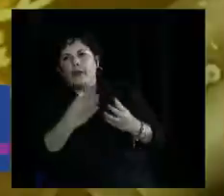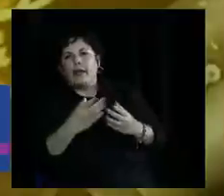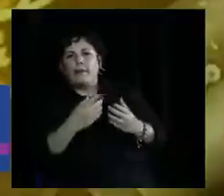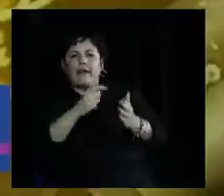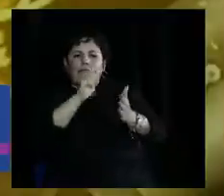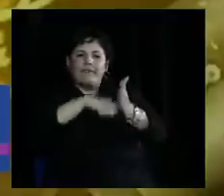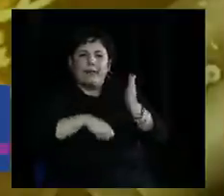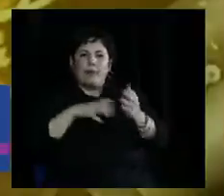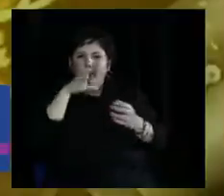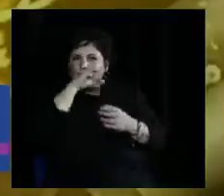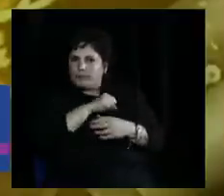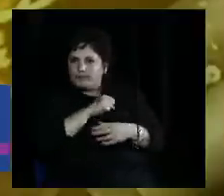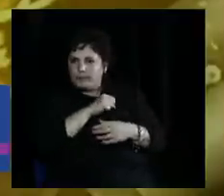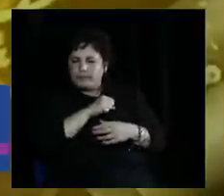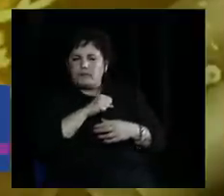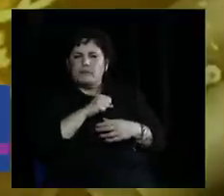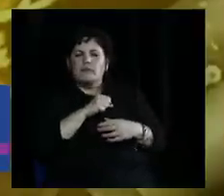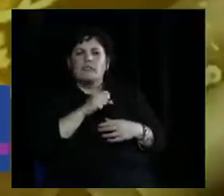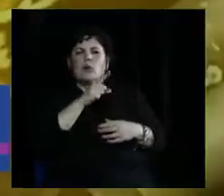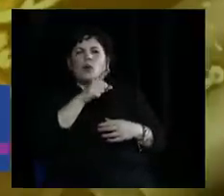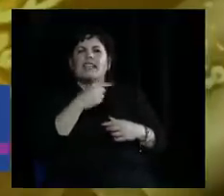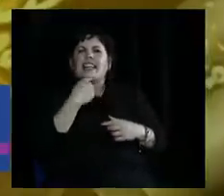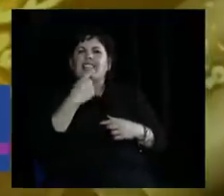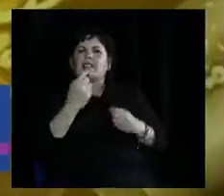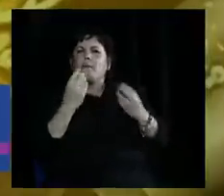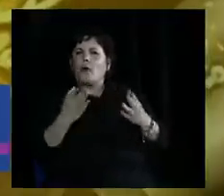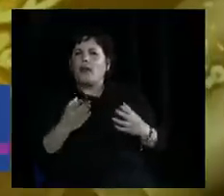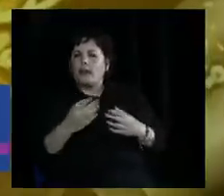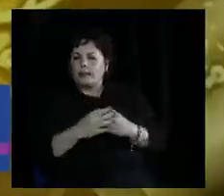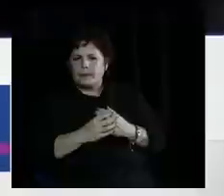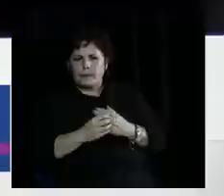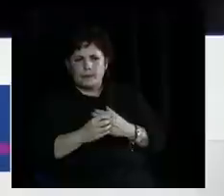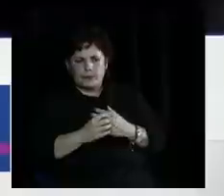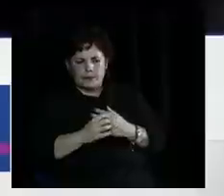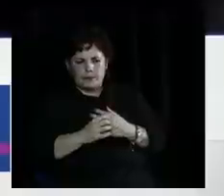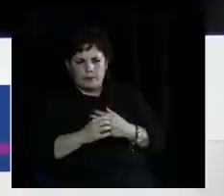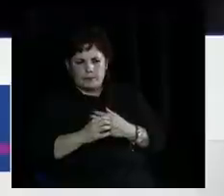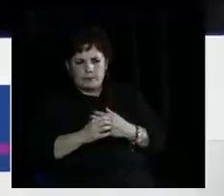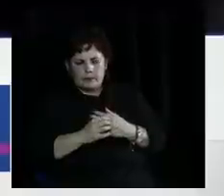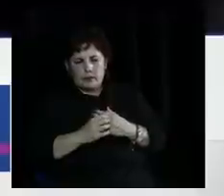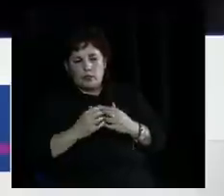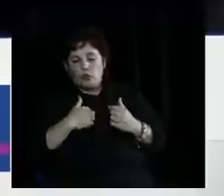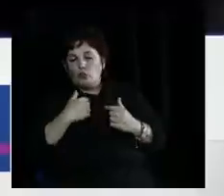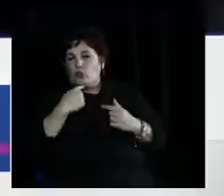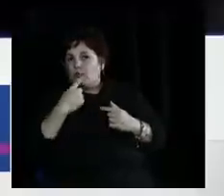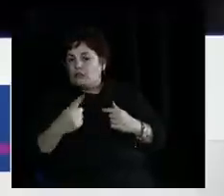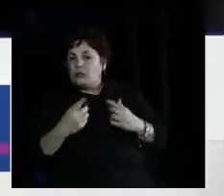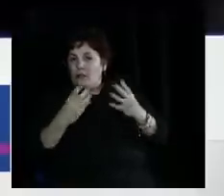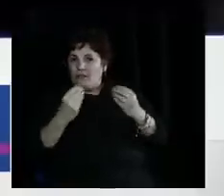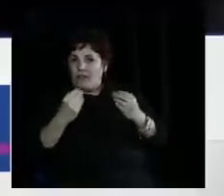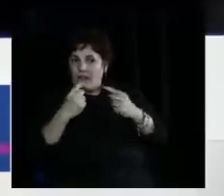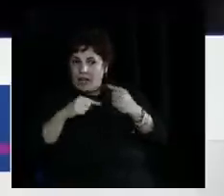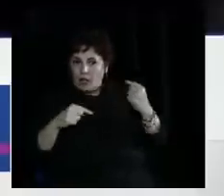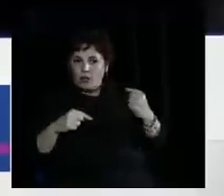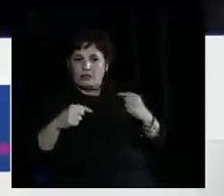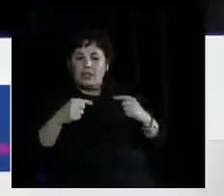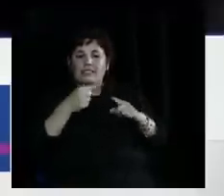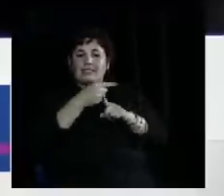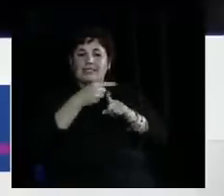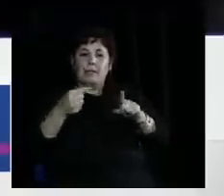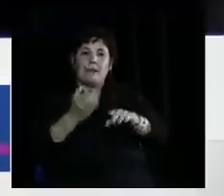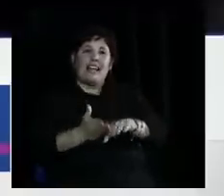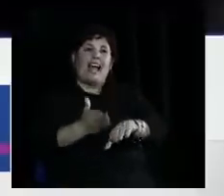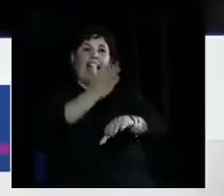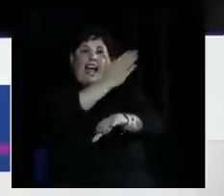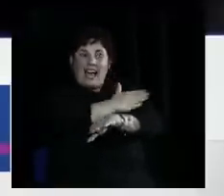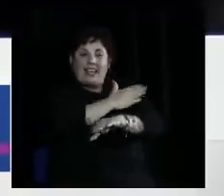si Cainfo llegó hasta ese punto, ¿por qué lo menciona explícitamente? Bueno, por varias razones. Nosotros toda la semana previa